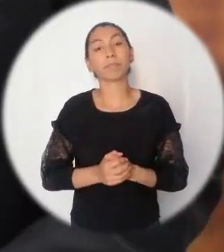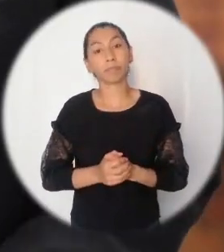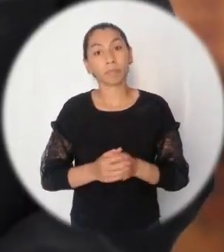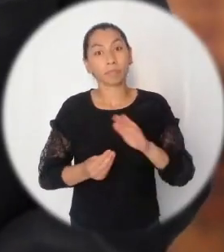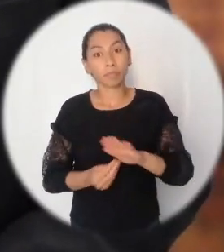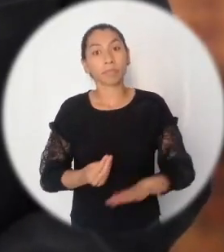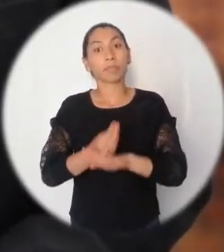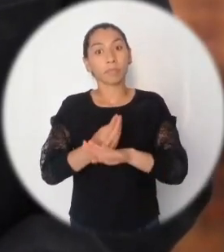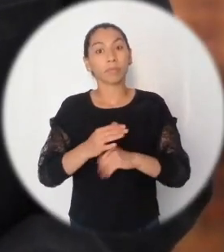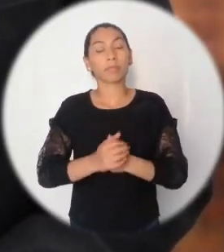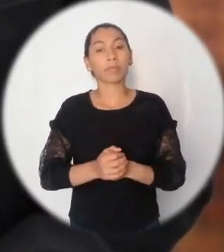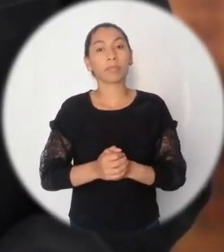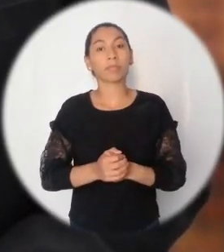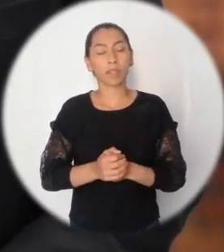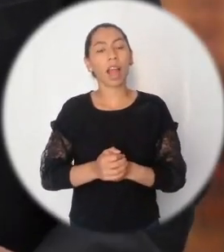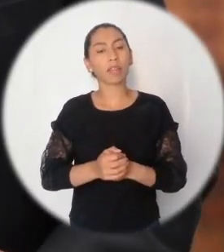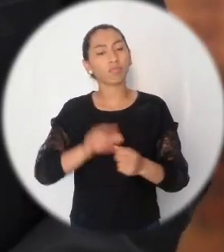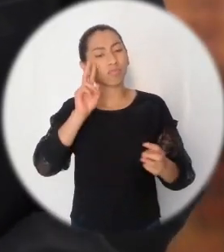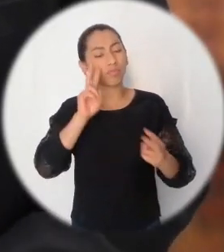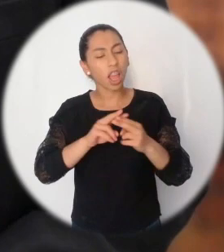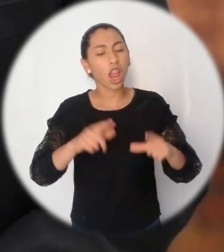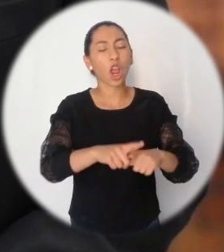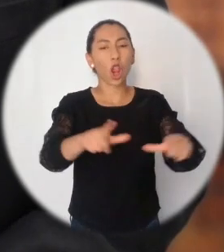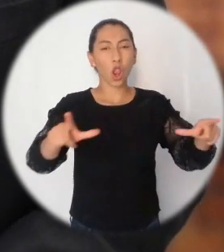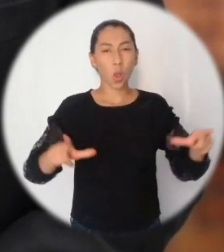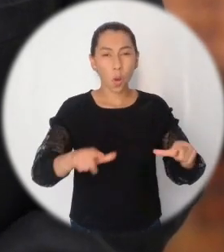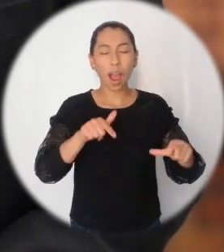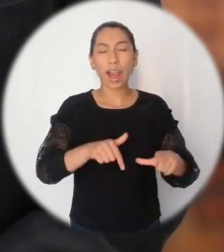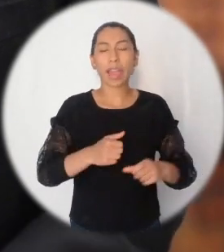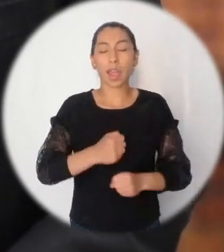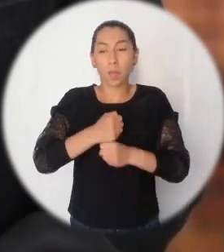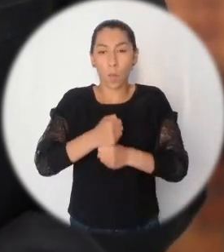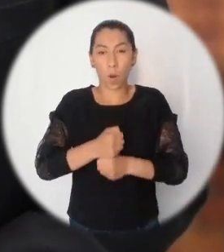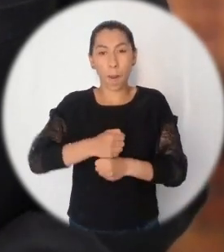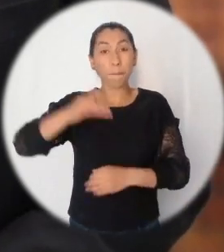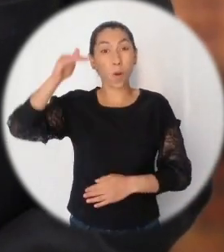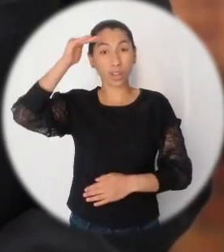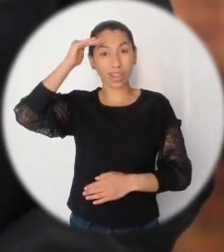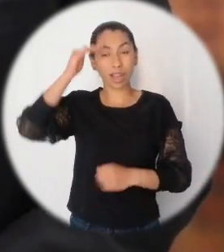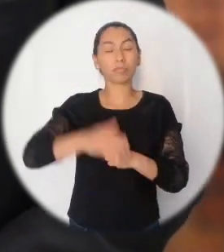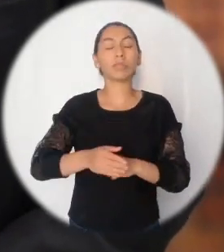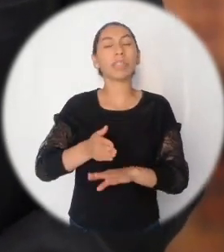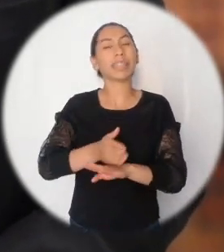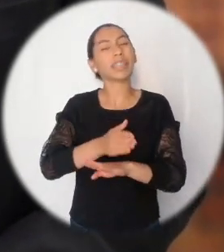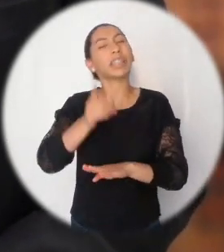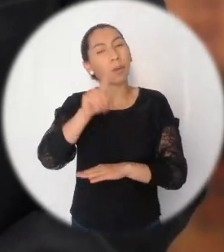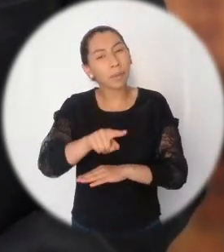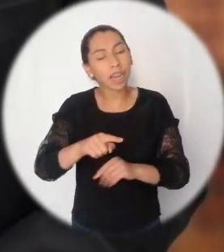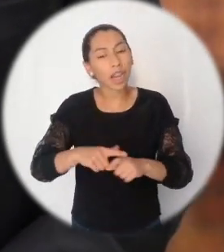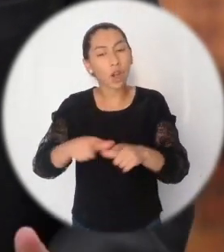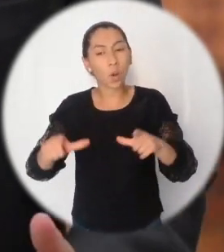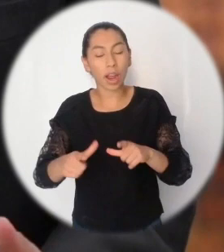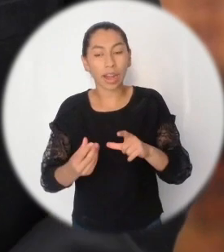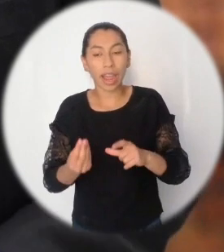El director de la Unidad para las Víctimas, Ramón Rodríguez, visitó la sala de crisis de la Dirección de Carabineros, de la Policía Nacional y de la Unidad de Gestión del